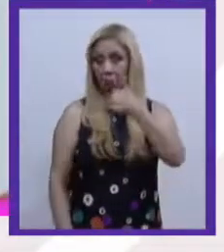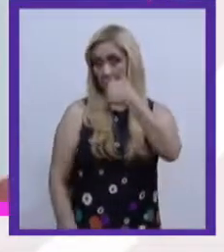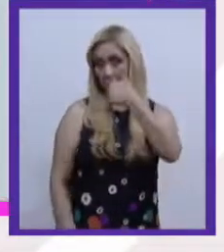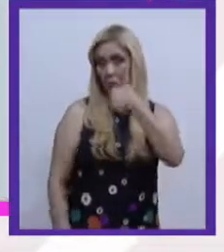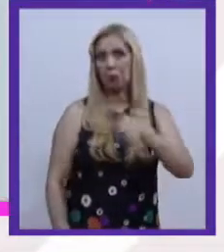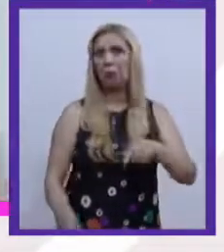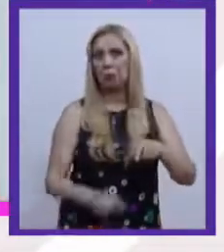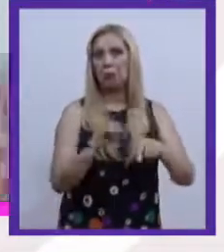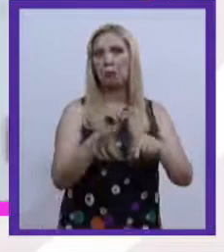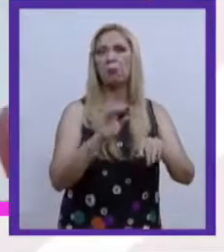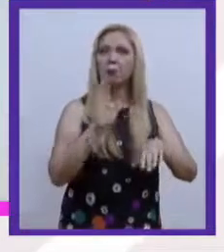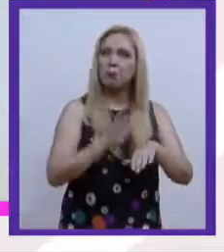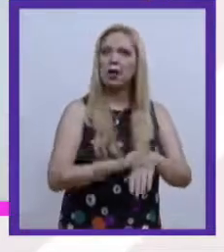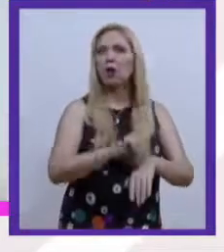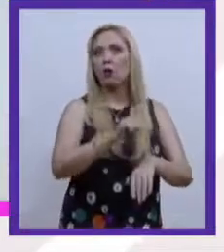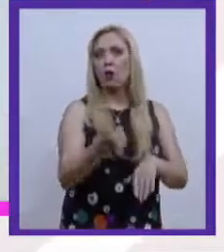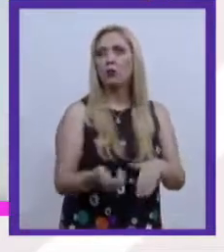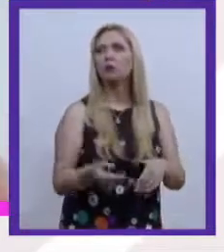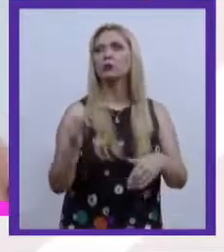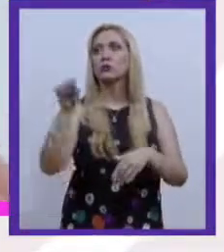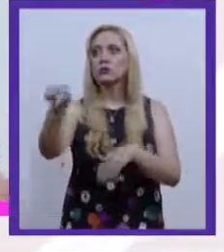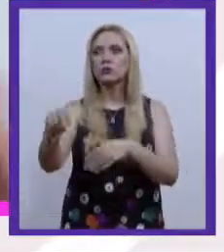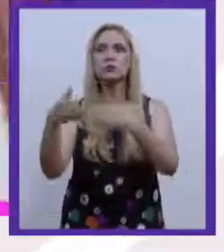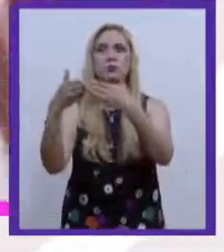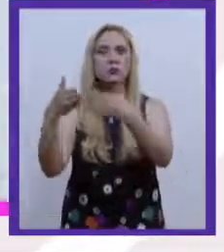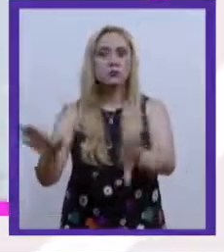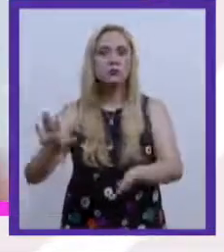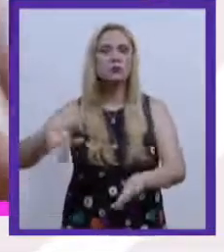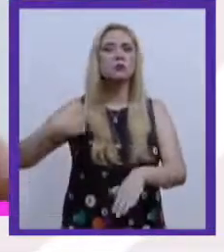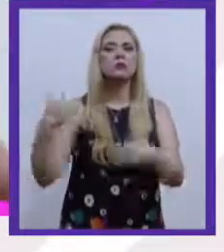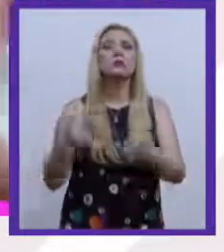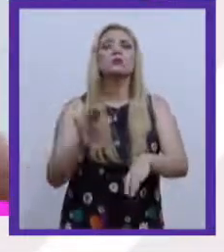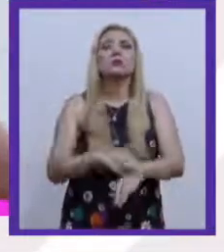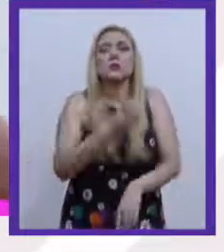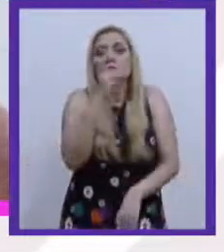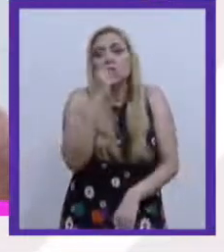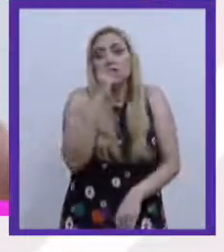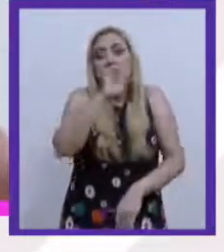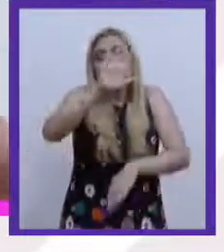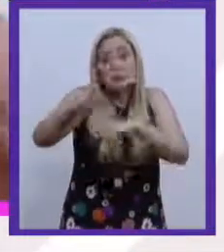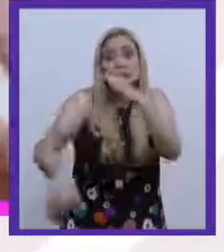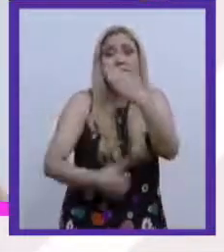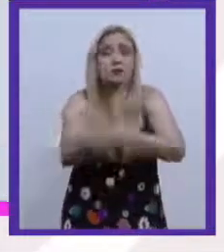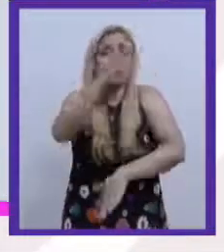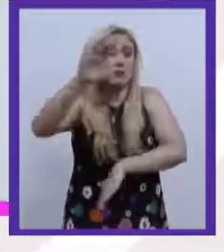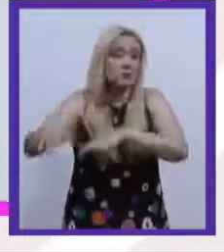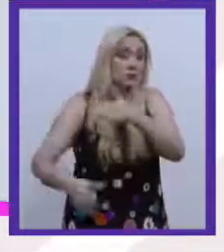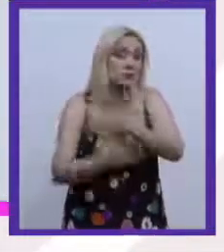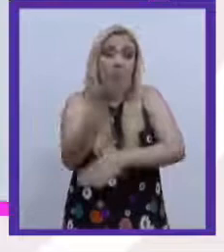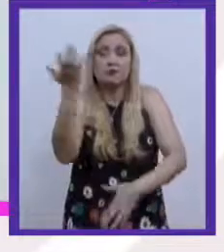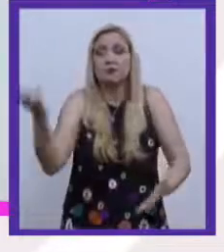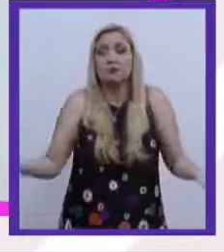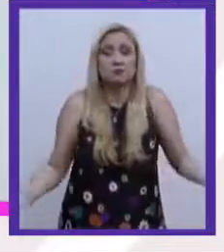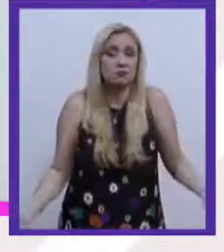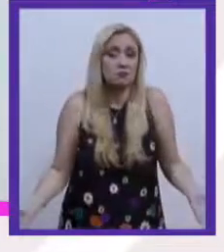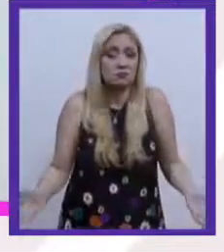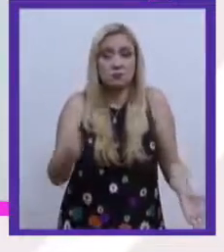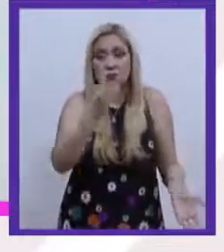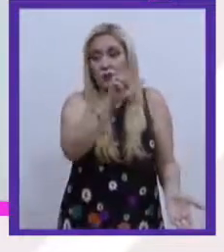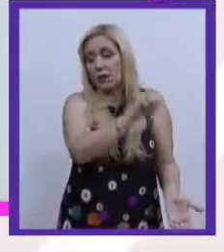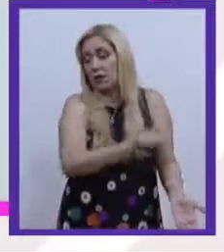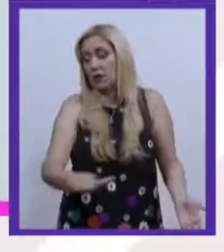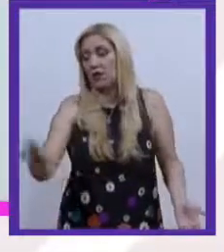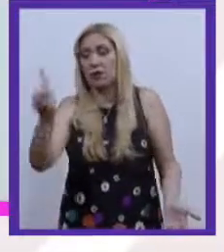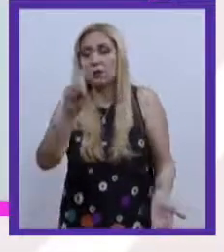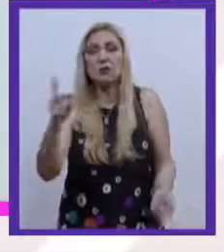abrir otra, porque efectivamente son horarios que no tienen, pueden ser en la mañana, en la tarde, en la noche, fines de semana, y entonces los hombres